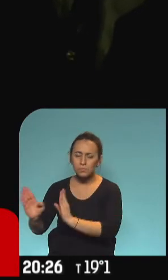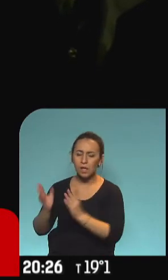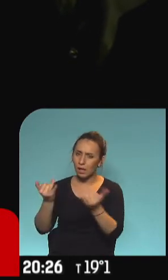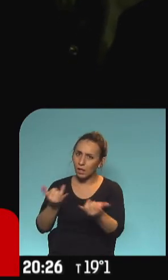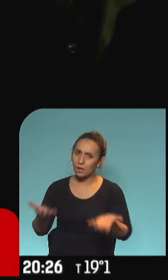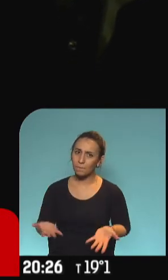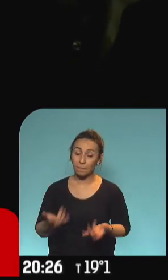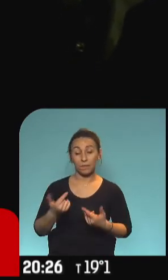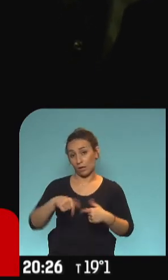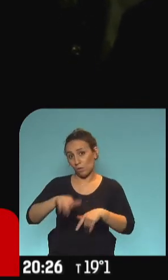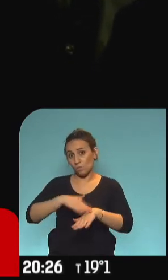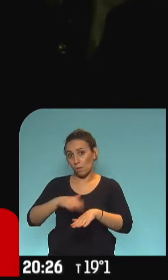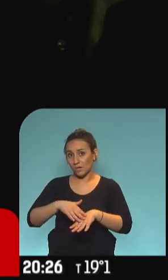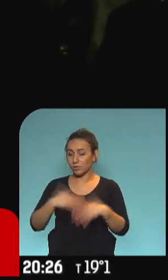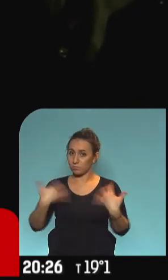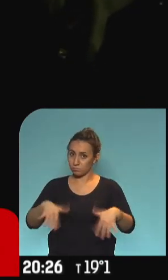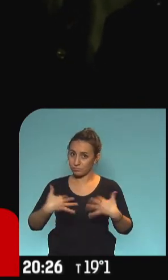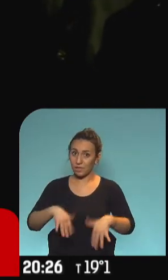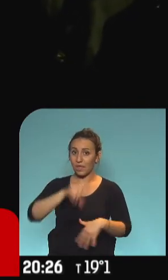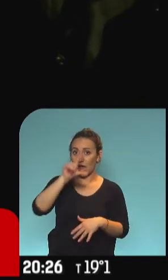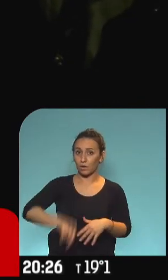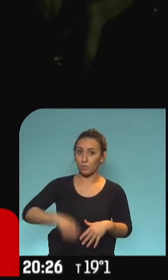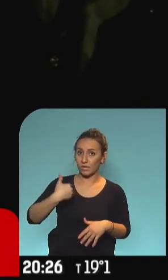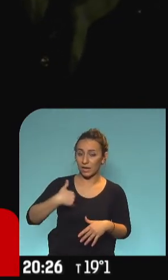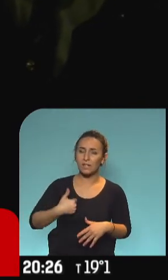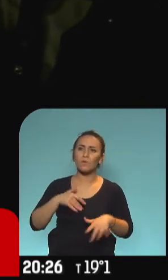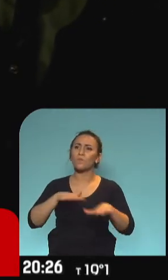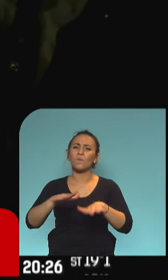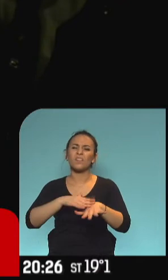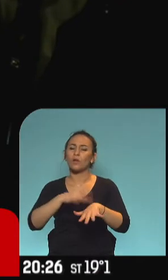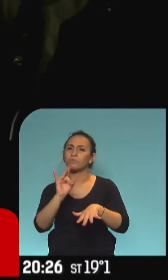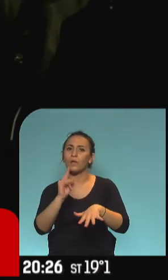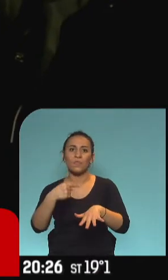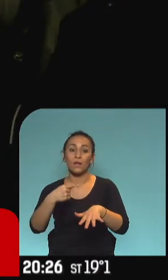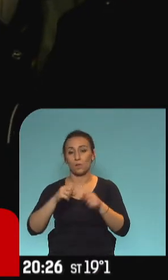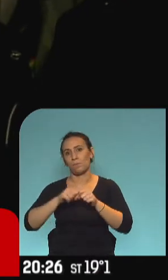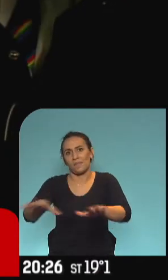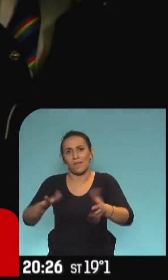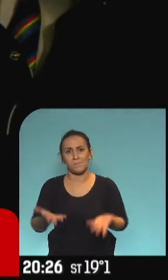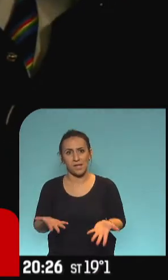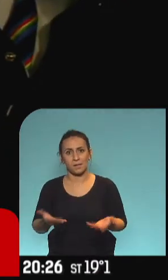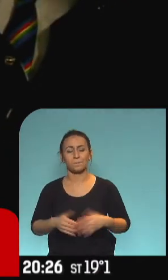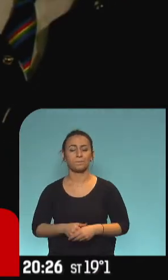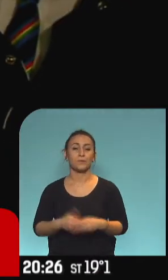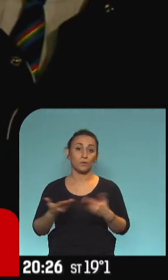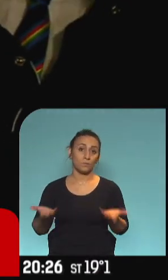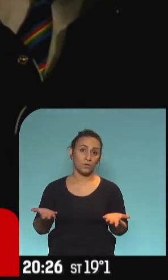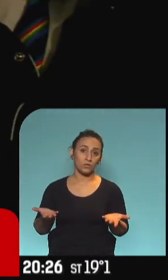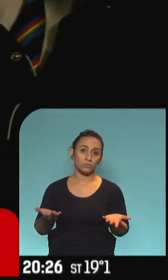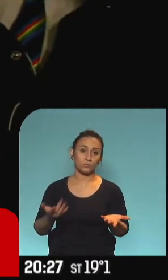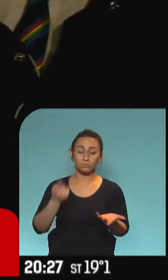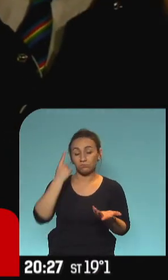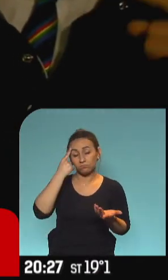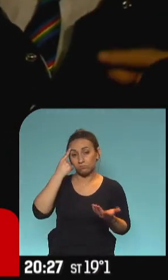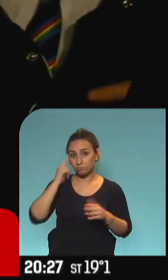en un momento muy especial de la República Argentina, como es este momento de pandemia. Así que creo que viene a